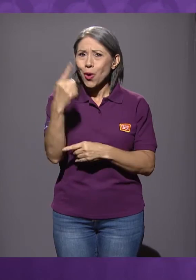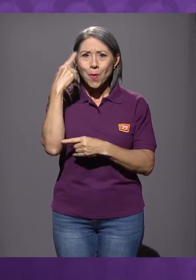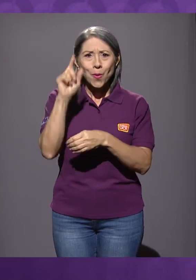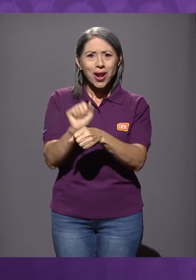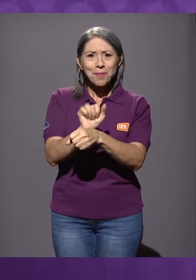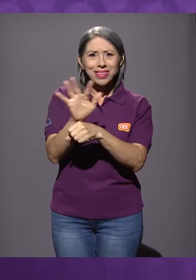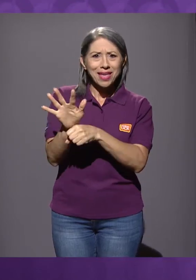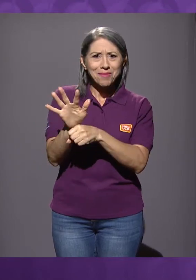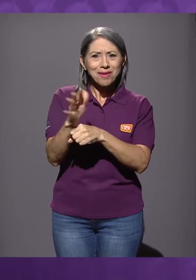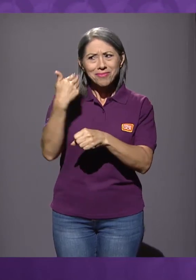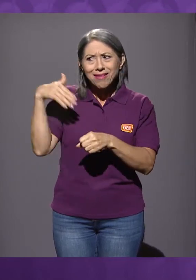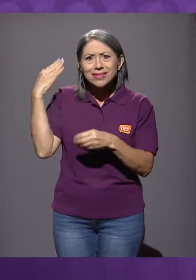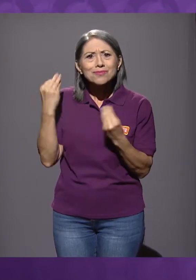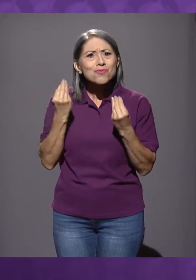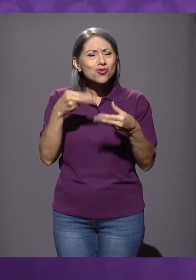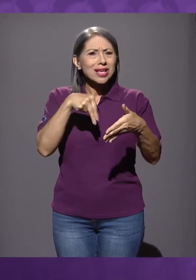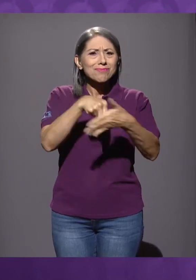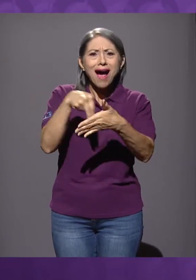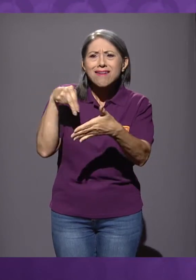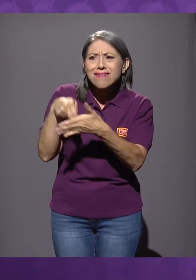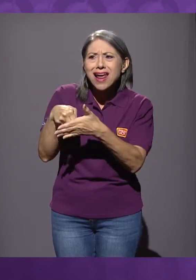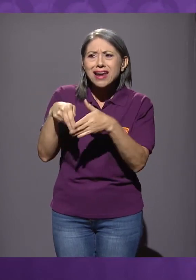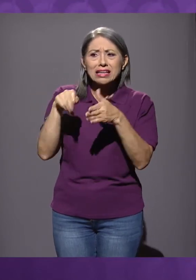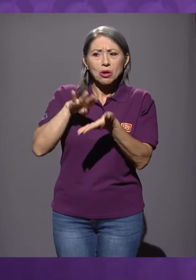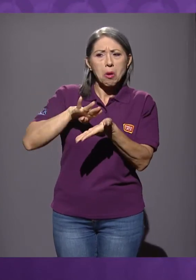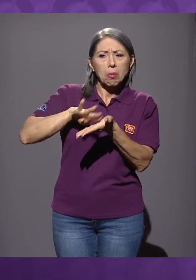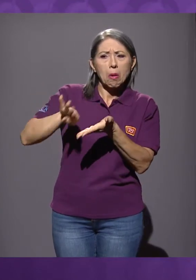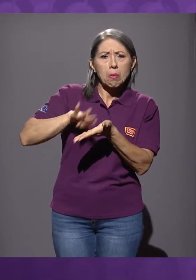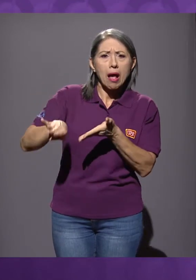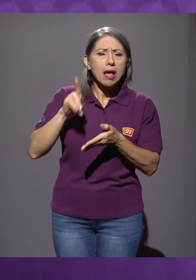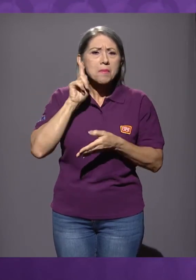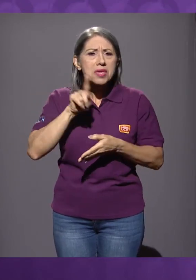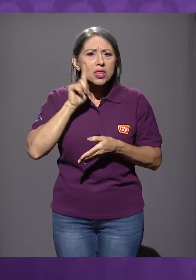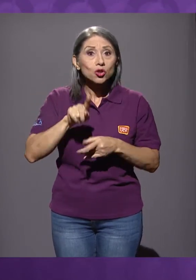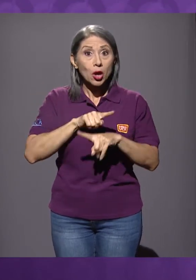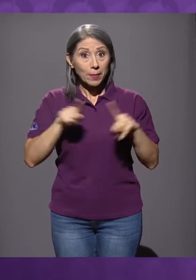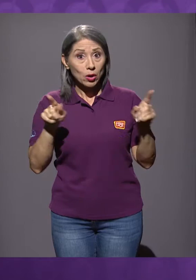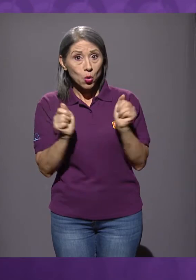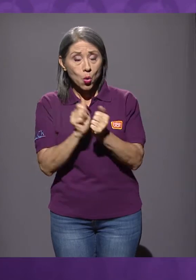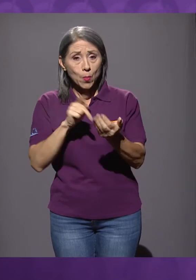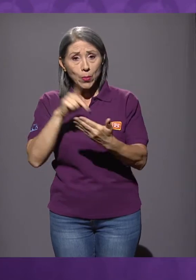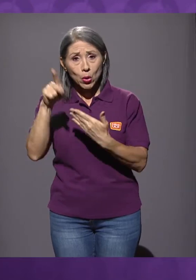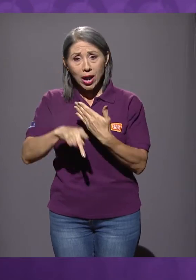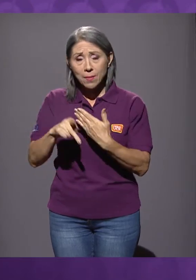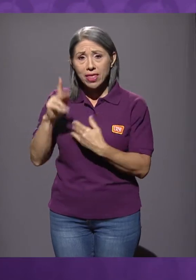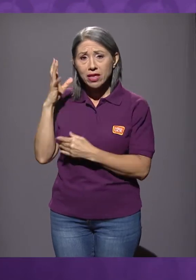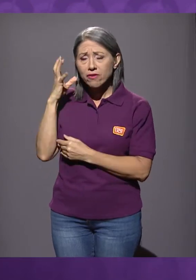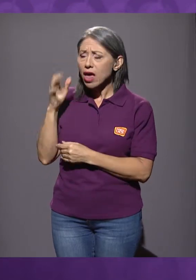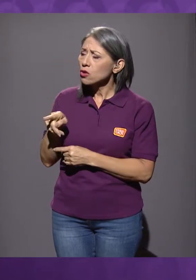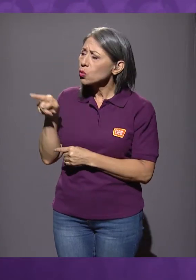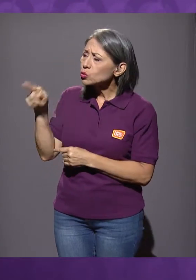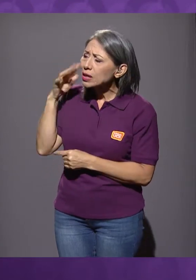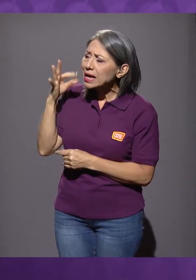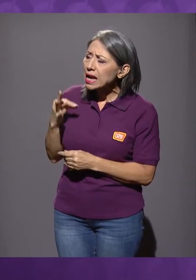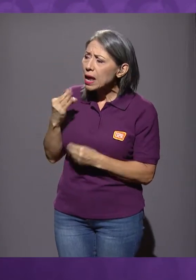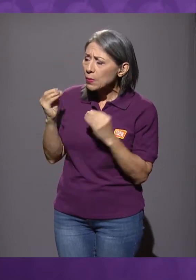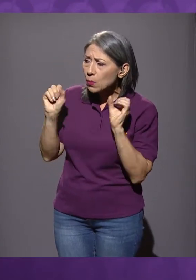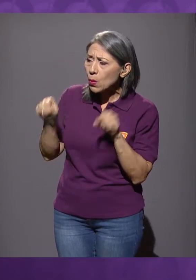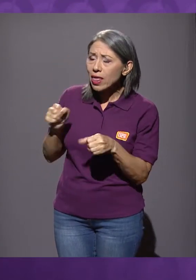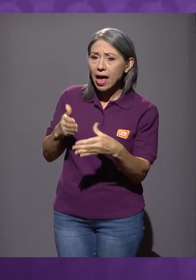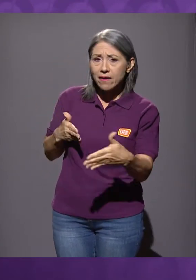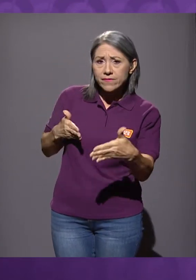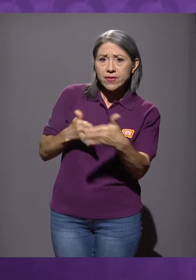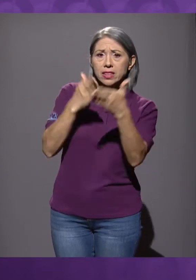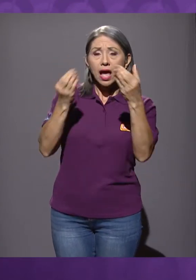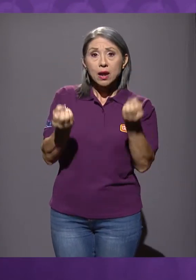por muchas barreras, por exclusión social, por mitos. Con la experiencia del programa de radio, ¿cómo pensás vos que puede también afectar